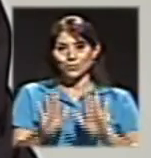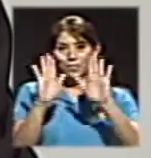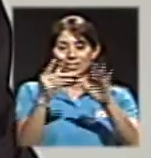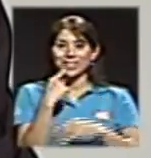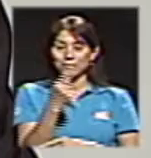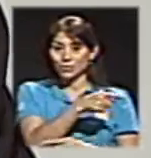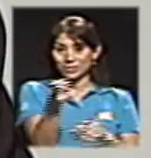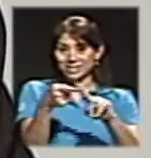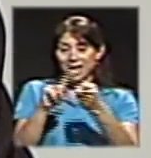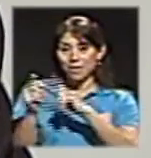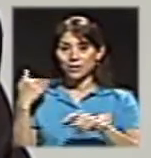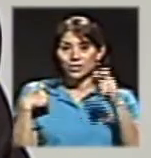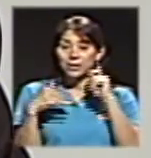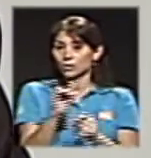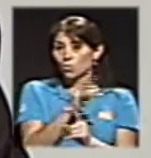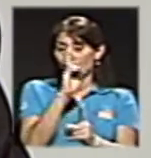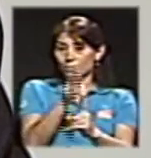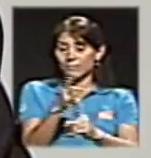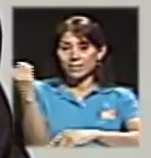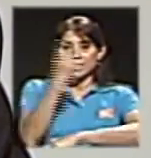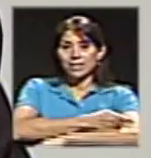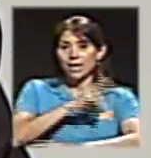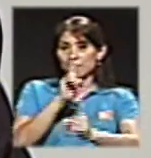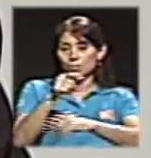que en estos mismos circunstancias y tiempos